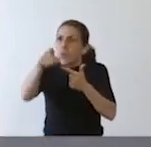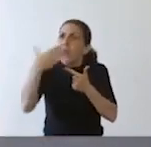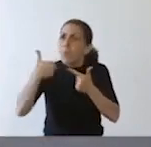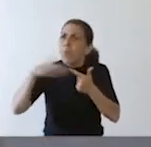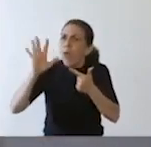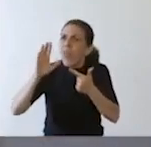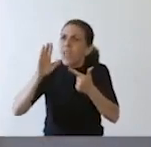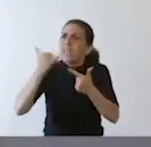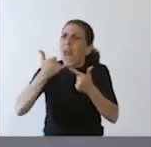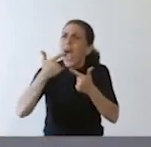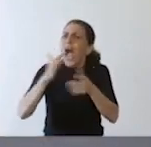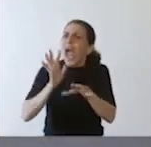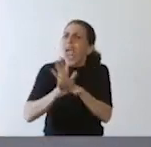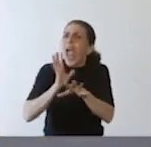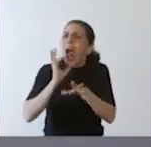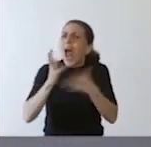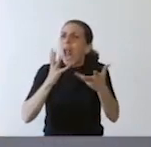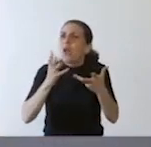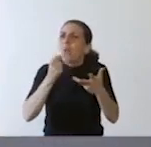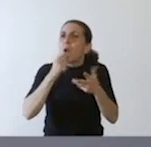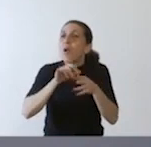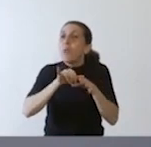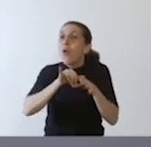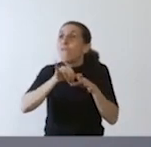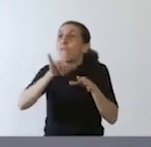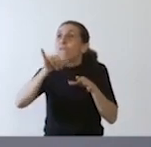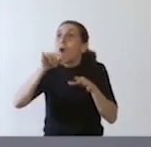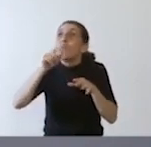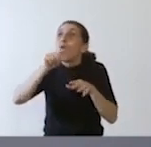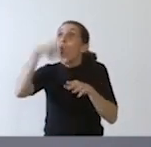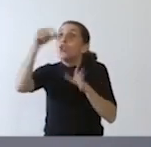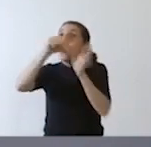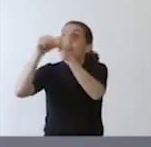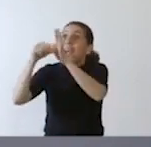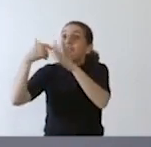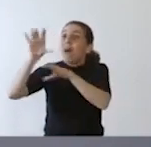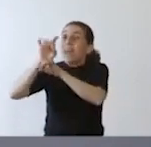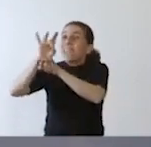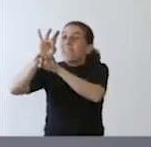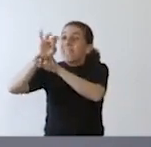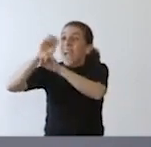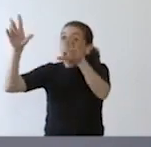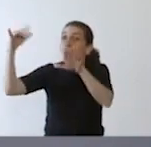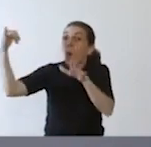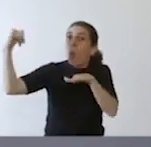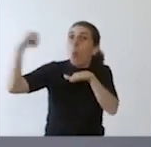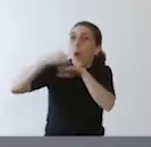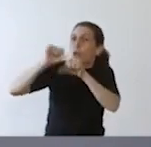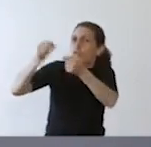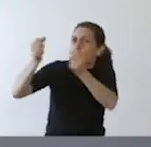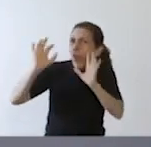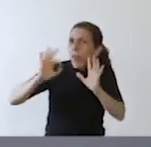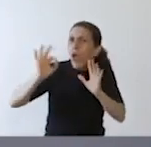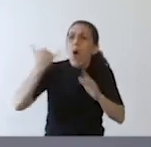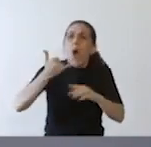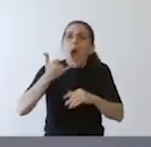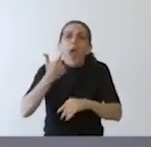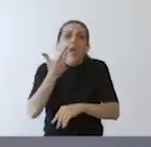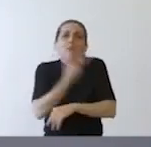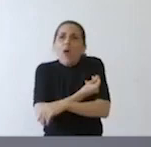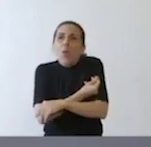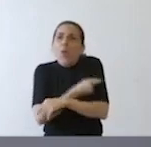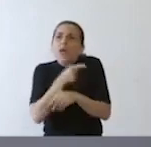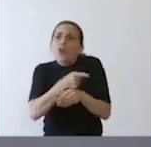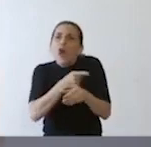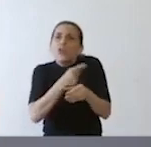de restringir algún tipo de vuelo de algunos de los países más afectados, y si existen las dosis necesarias en las vacunas